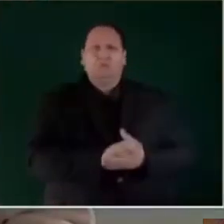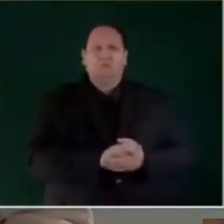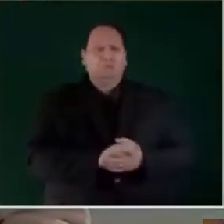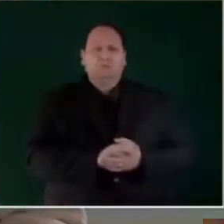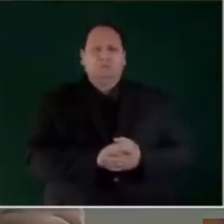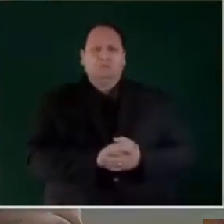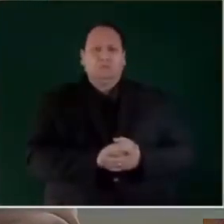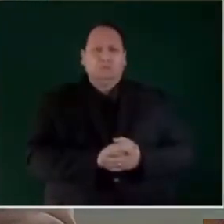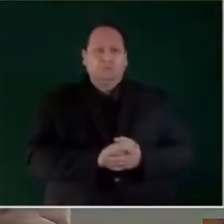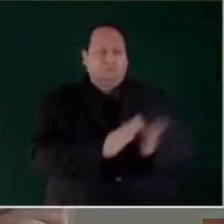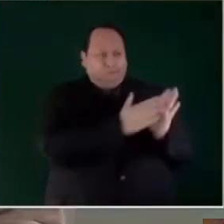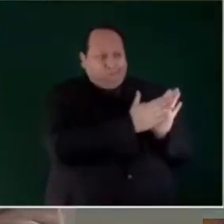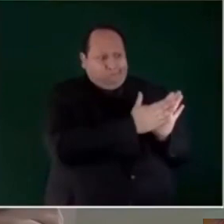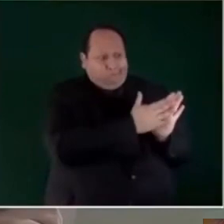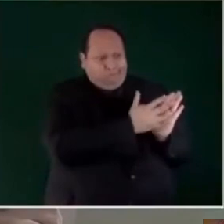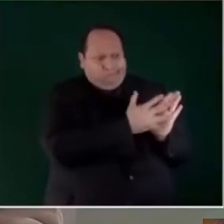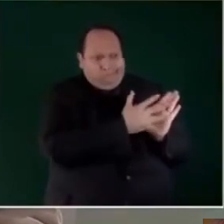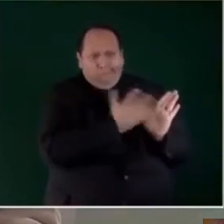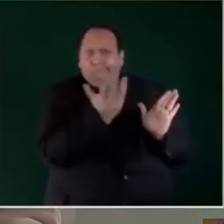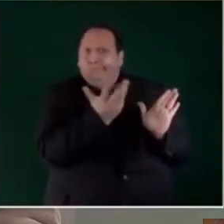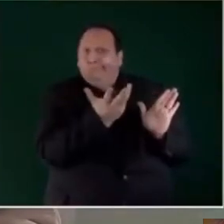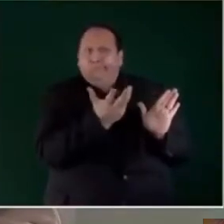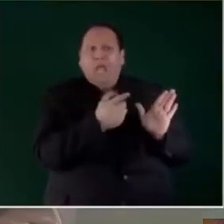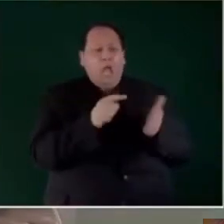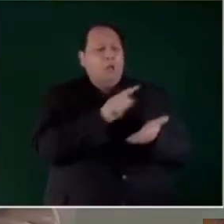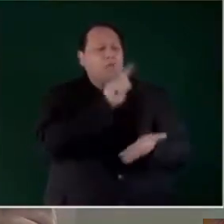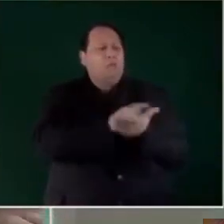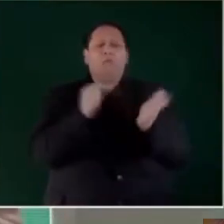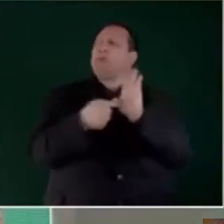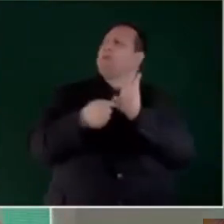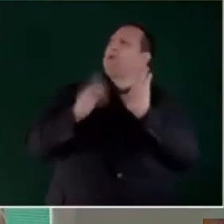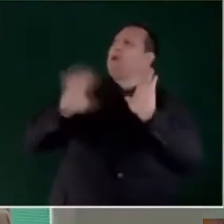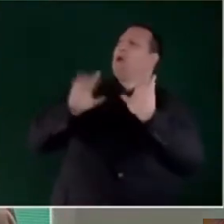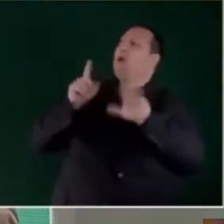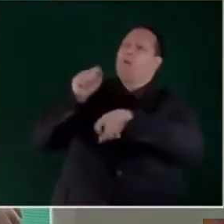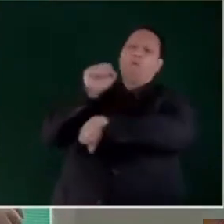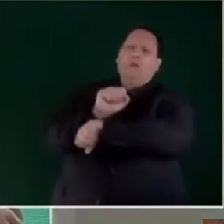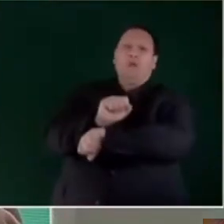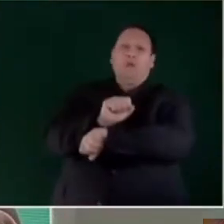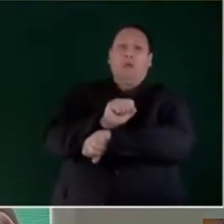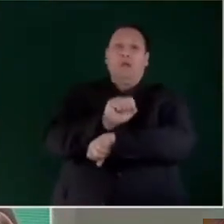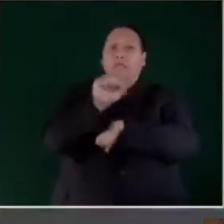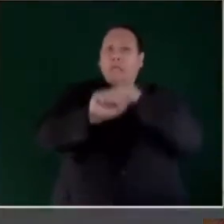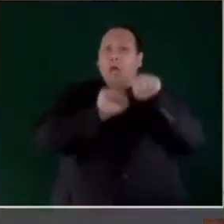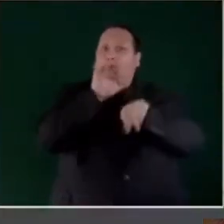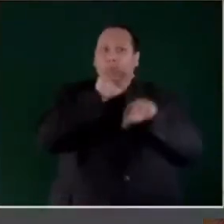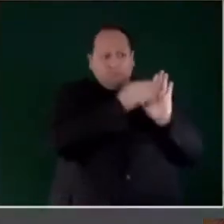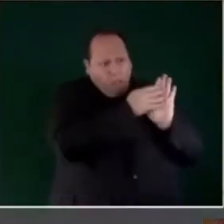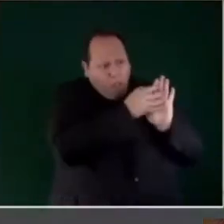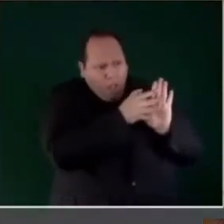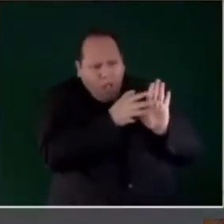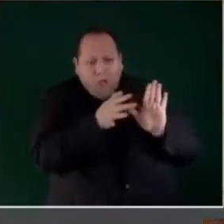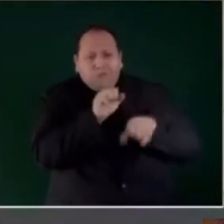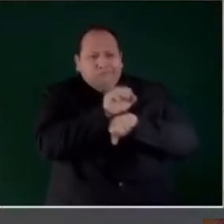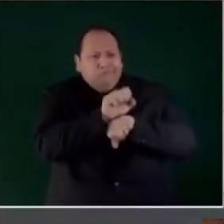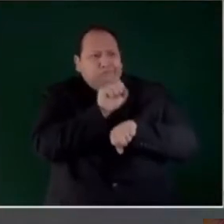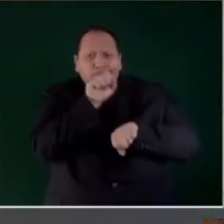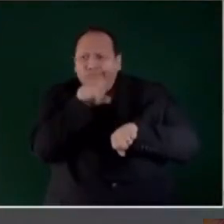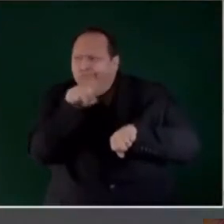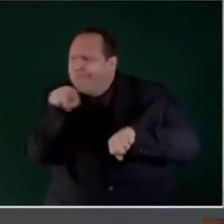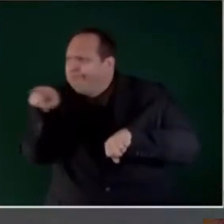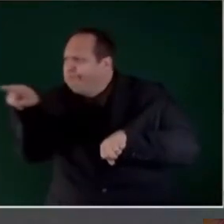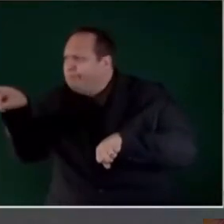pero no se llevó a la práctica. Durante todo el siglo XIX hubo esclavitud.